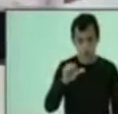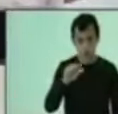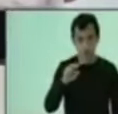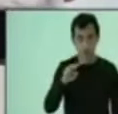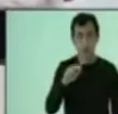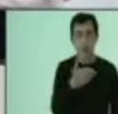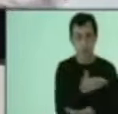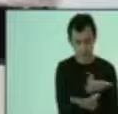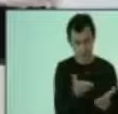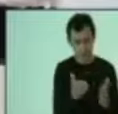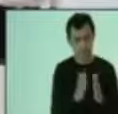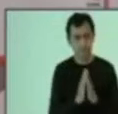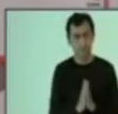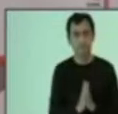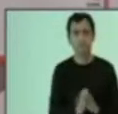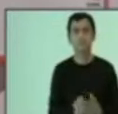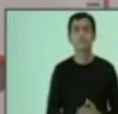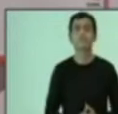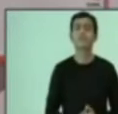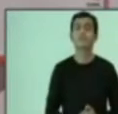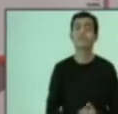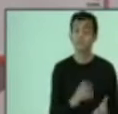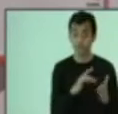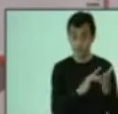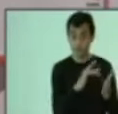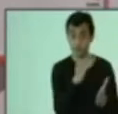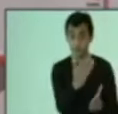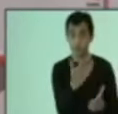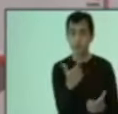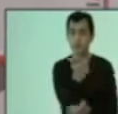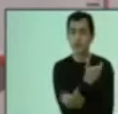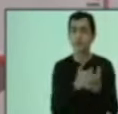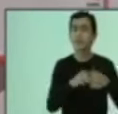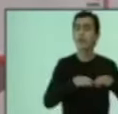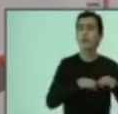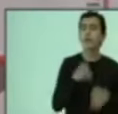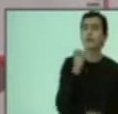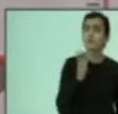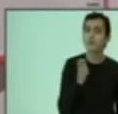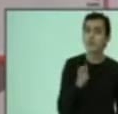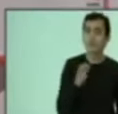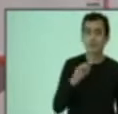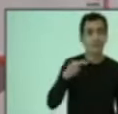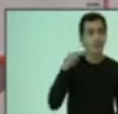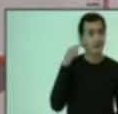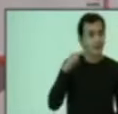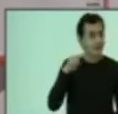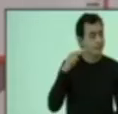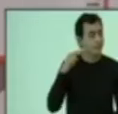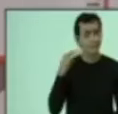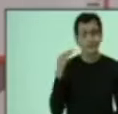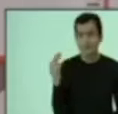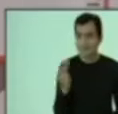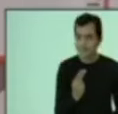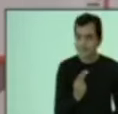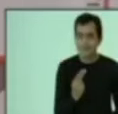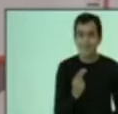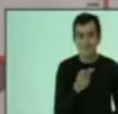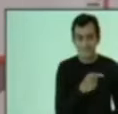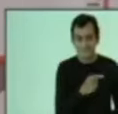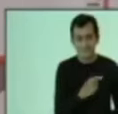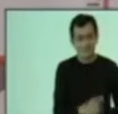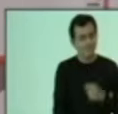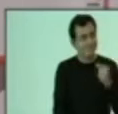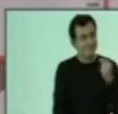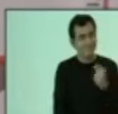Toca. Adelante, por favor. Gracias. Economía y empleo. Veracruz hoy requiere resolver el problema más grave,